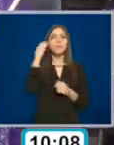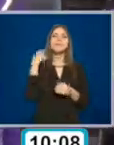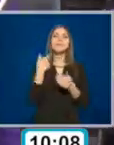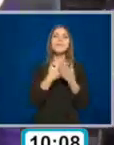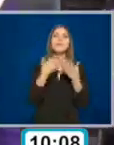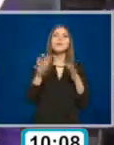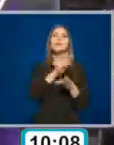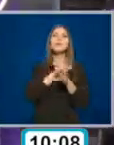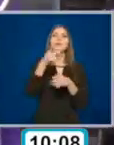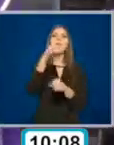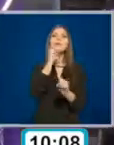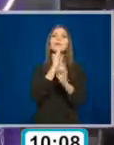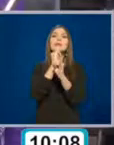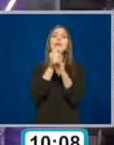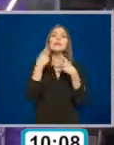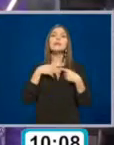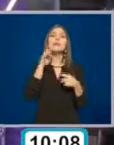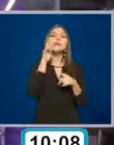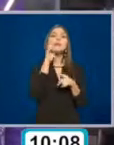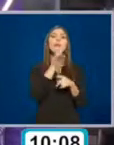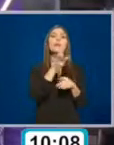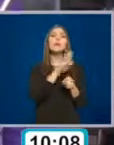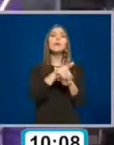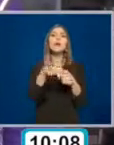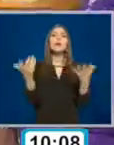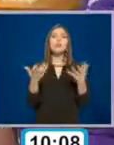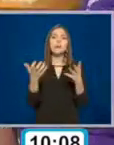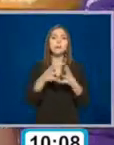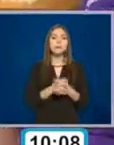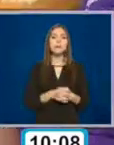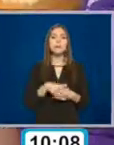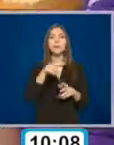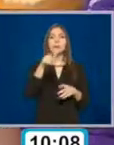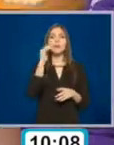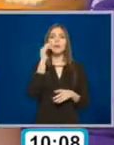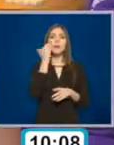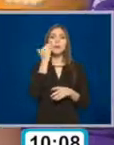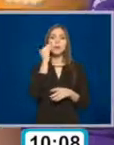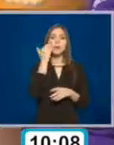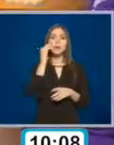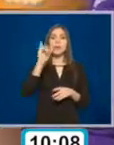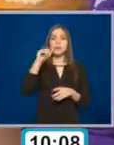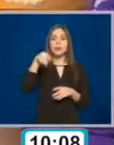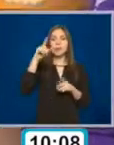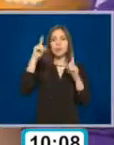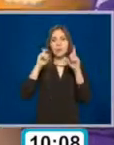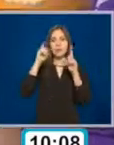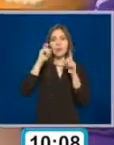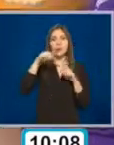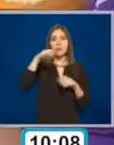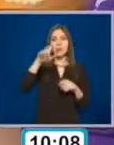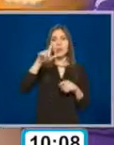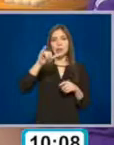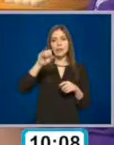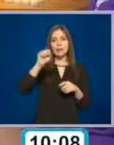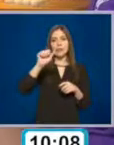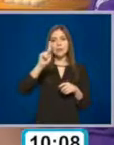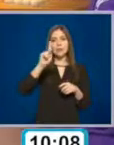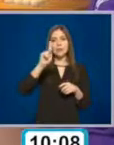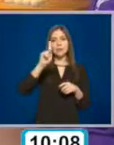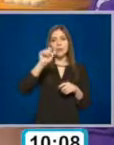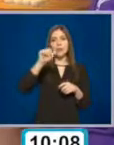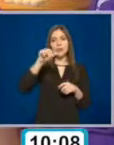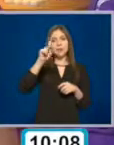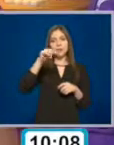redes sociales para que el público esté al pendiente de todo lo que estás haciendo. Claro que sí, en Facebook y en Instagram estoy como Melissa Plancarte Oficial, Melissa con